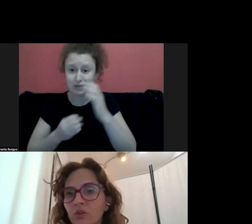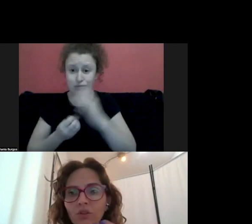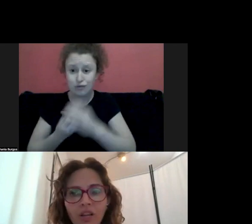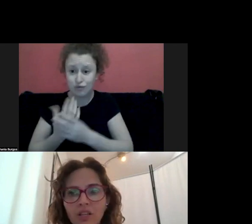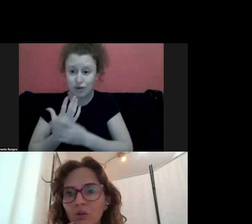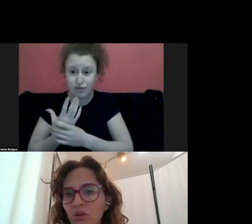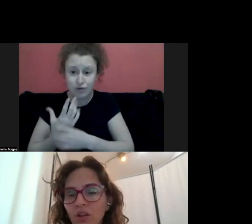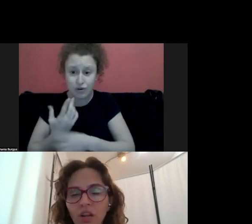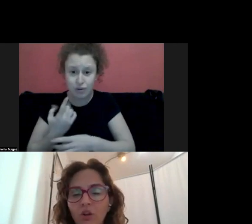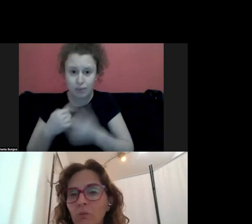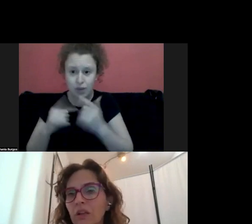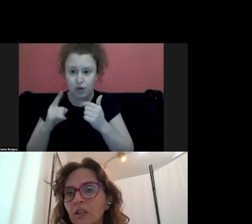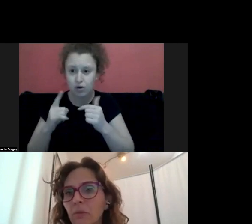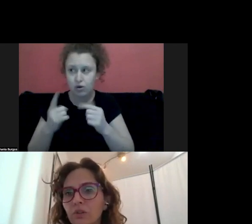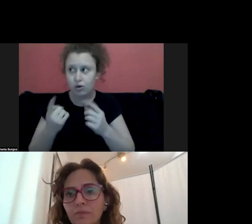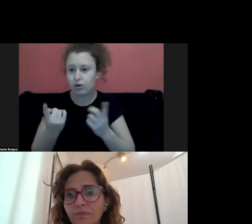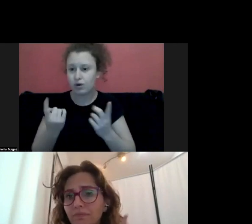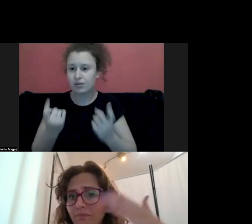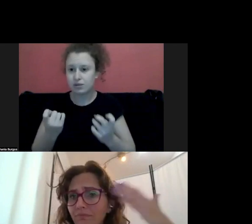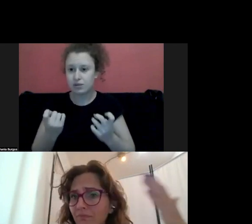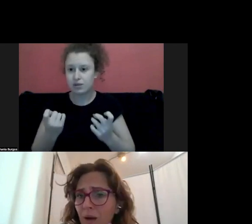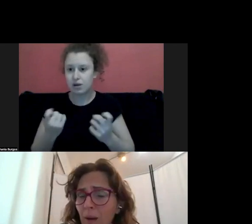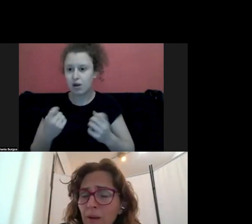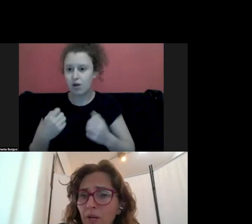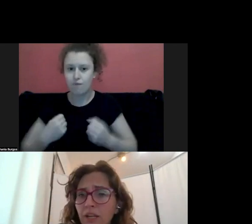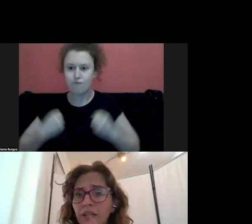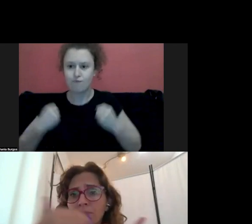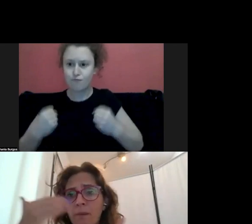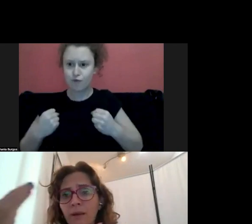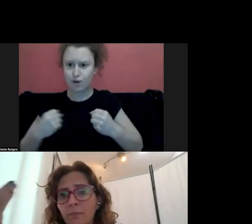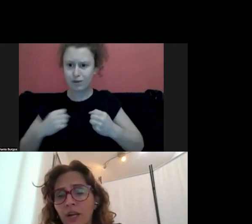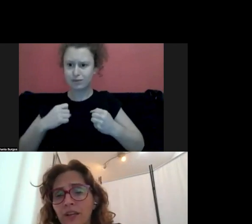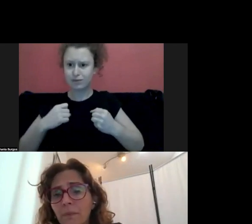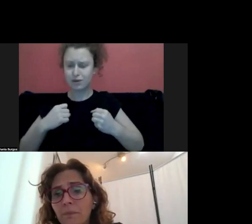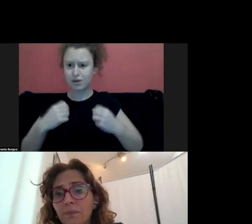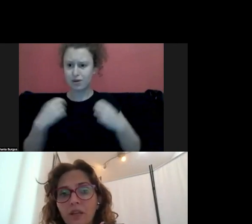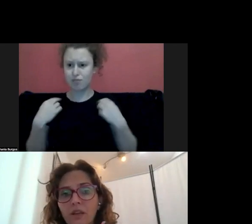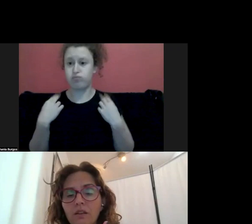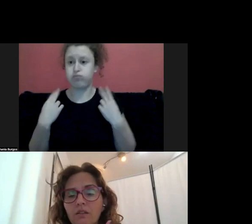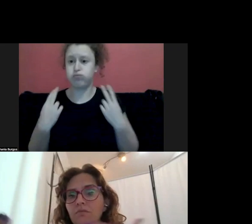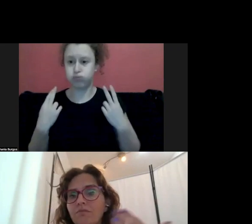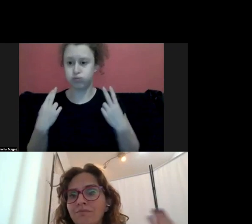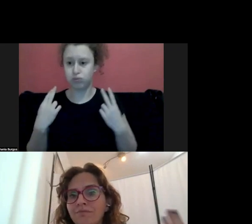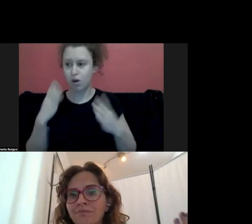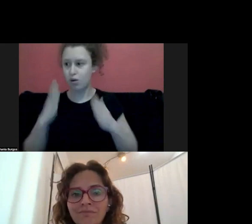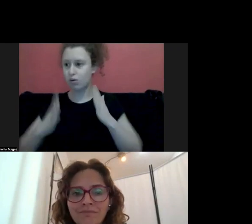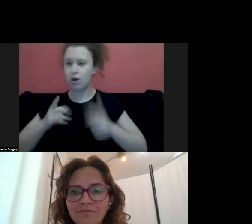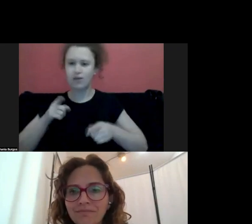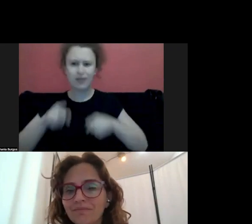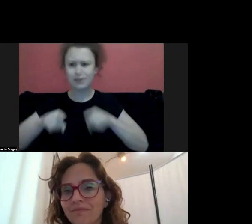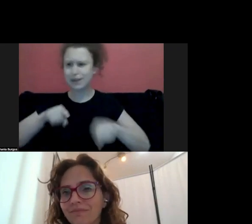todos esos requisitos normativos, papel por aquí, papel por allá,